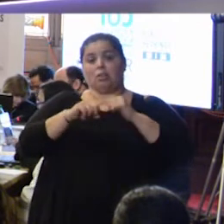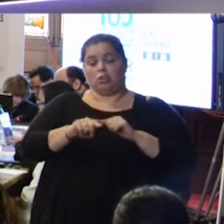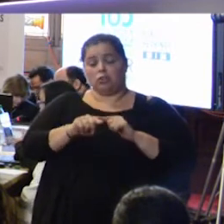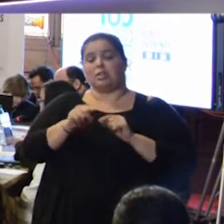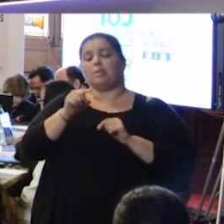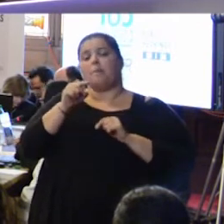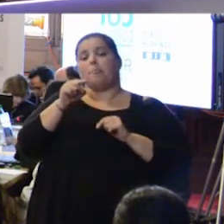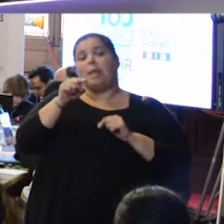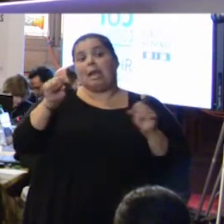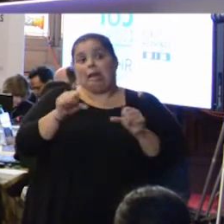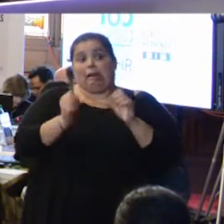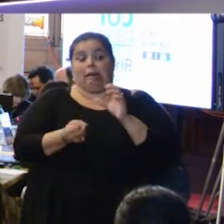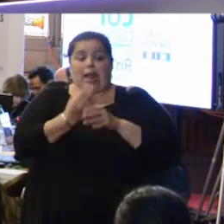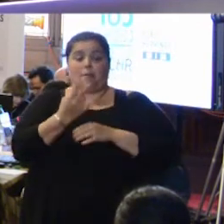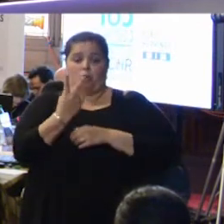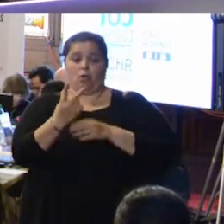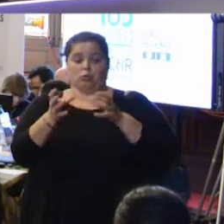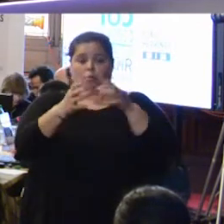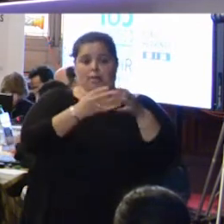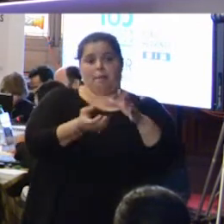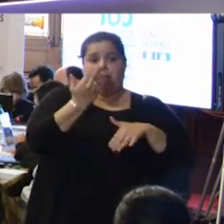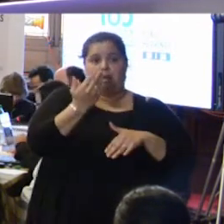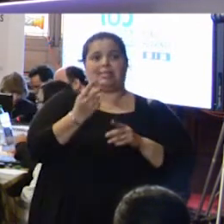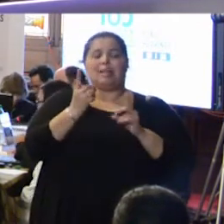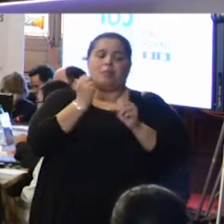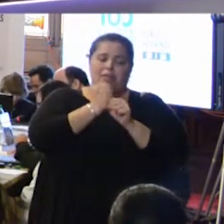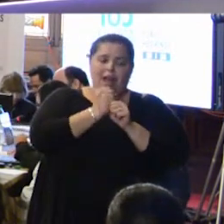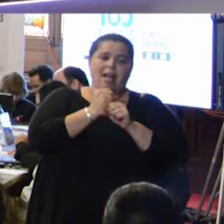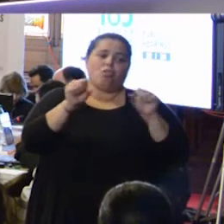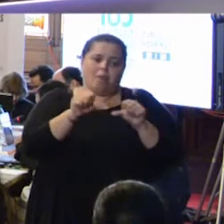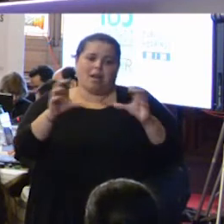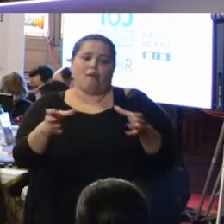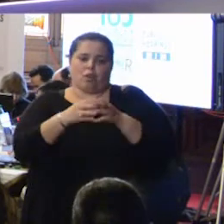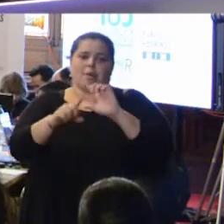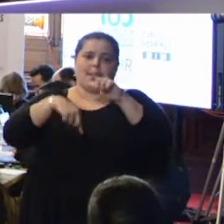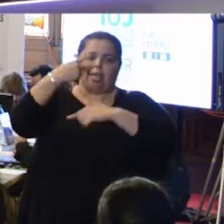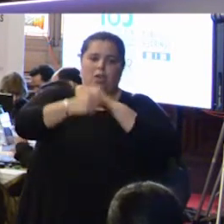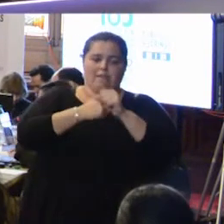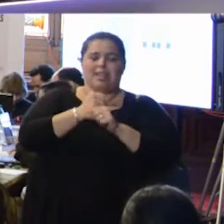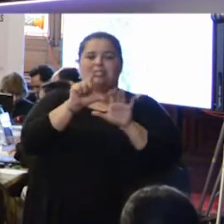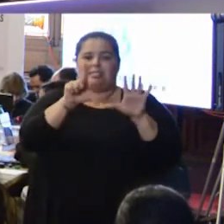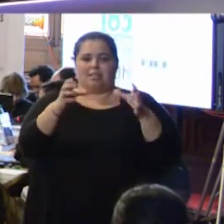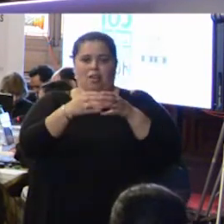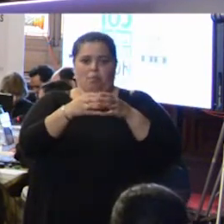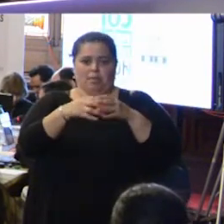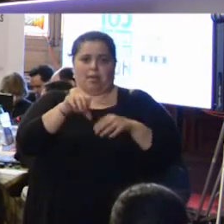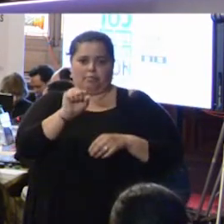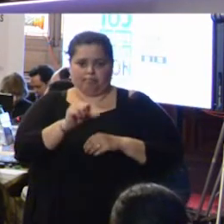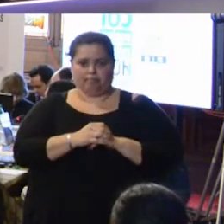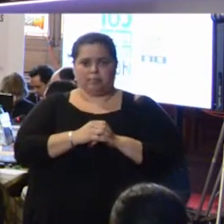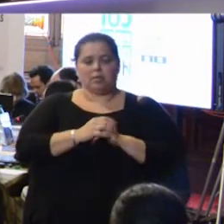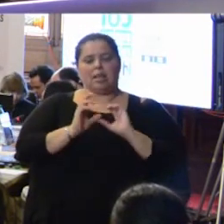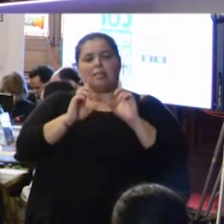estamos entonces trabajando en la conformación de 7 comités más para el próximo año. Está también el